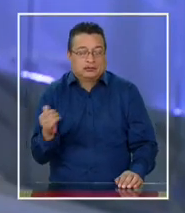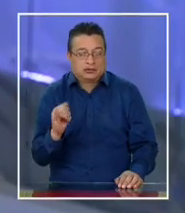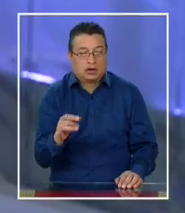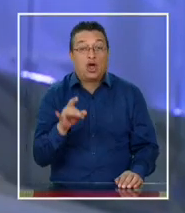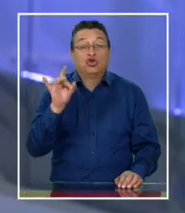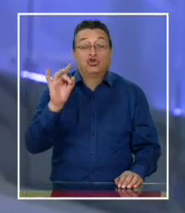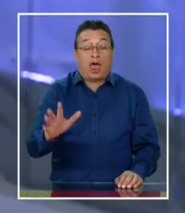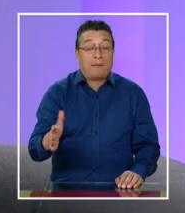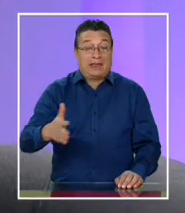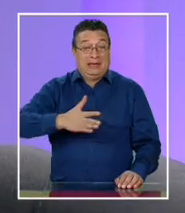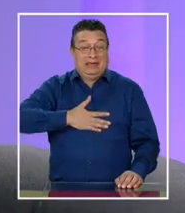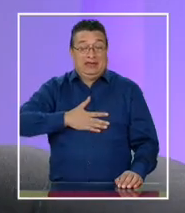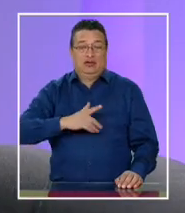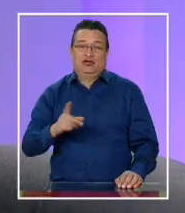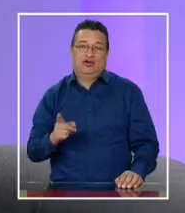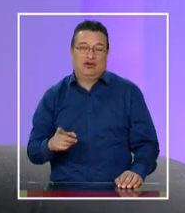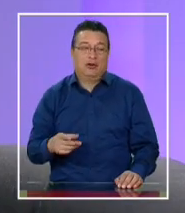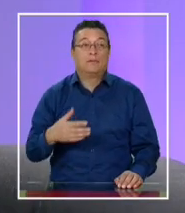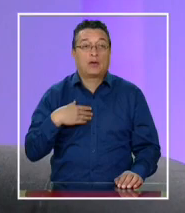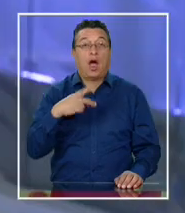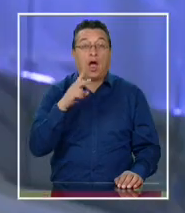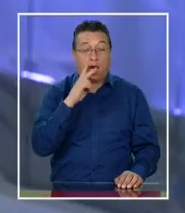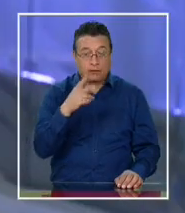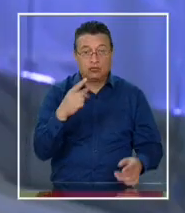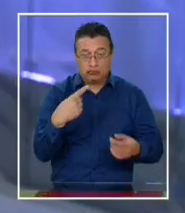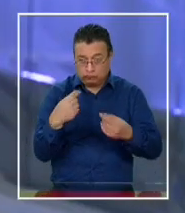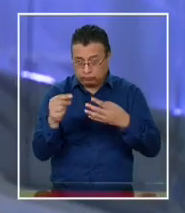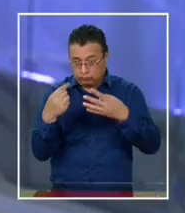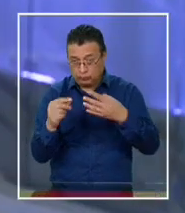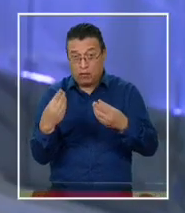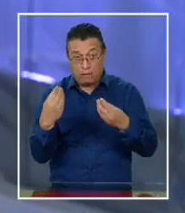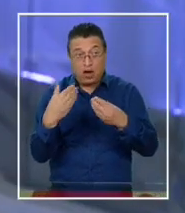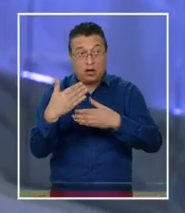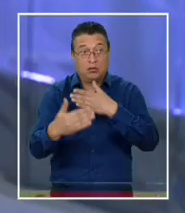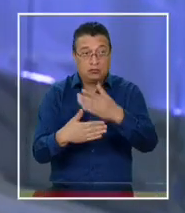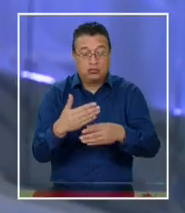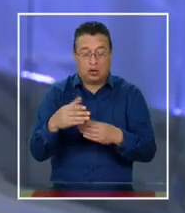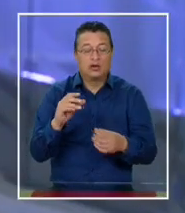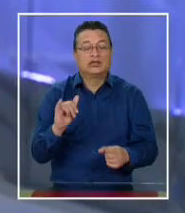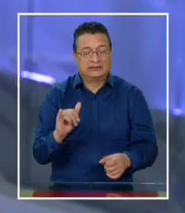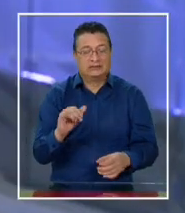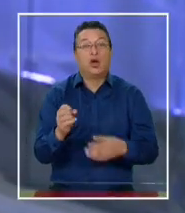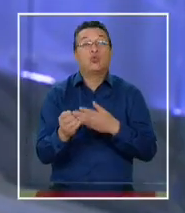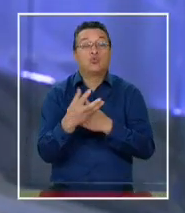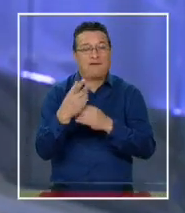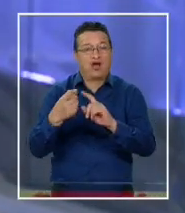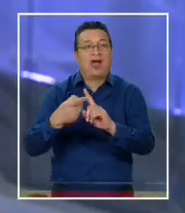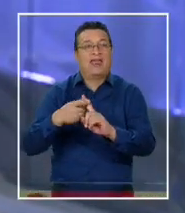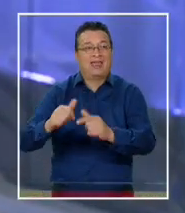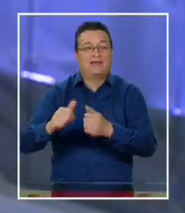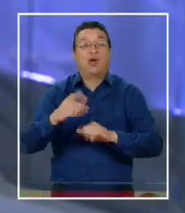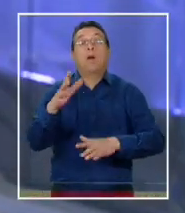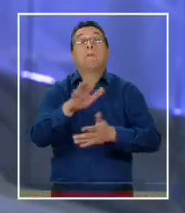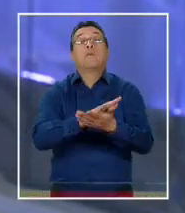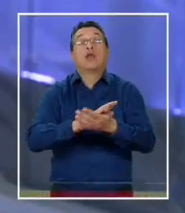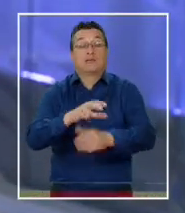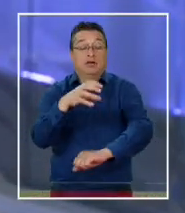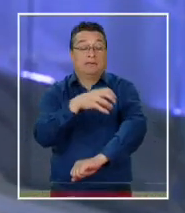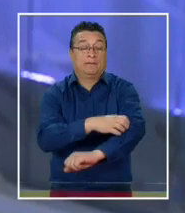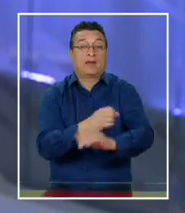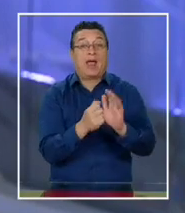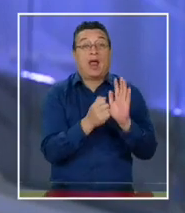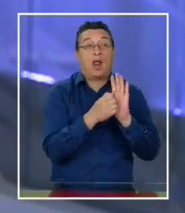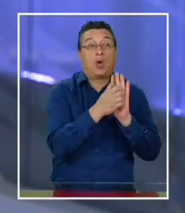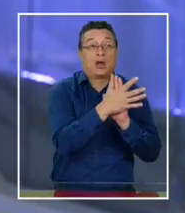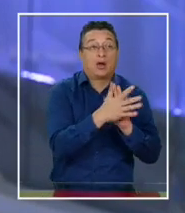como ministerio Mira se ven resultados en algunas cosas pero eso te Abre nuevos desafíos por ejemplo la araucanía el